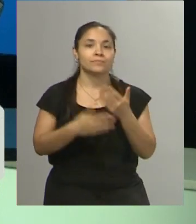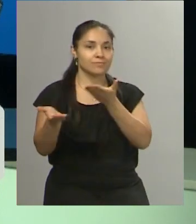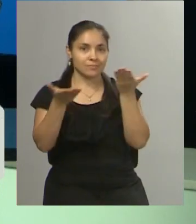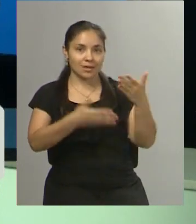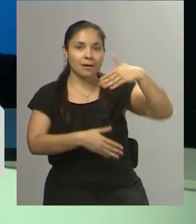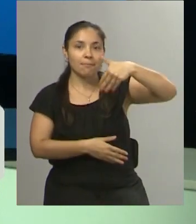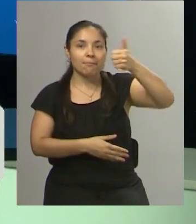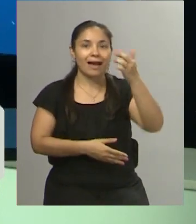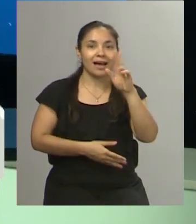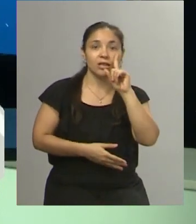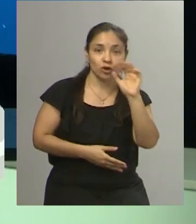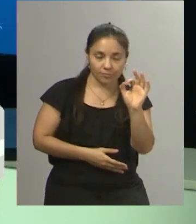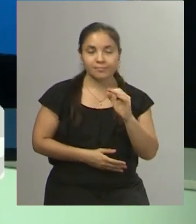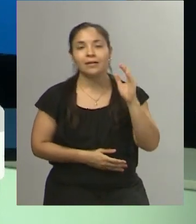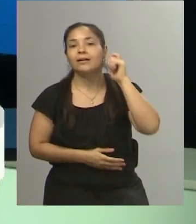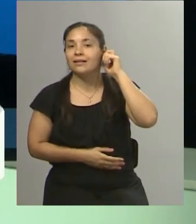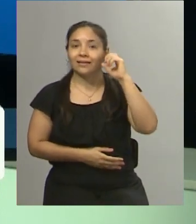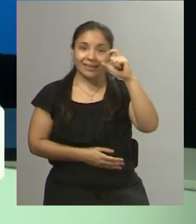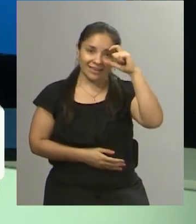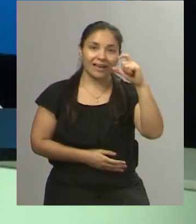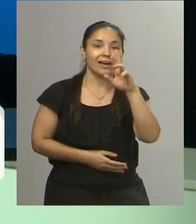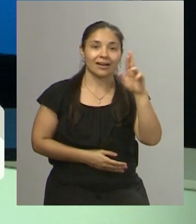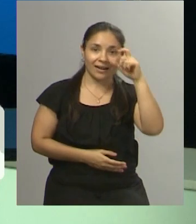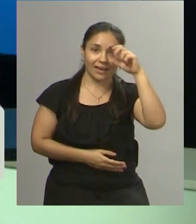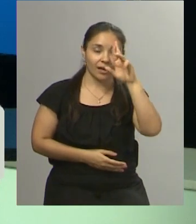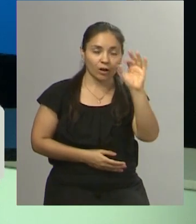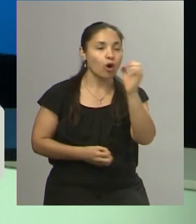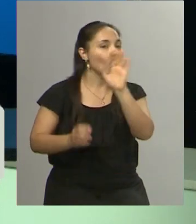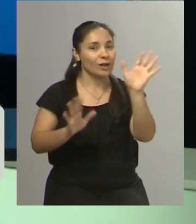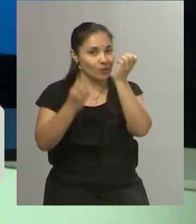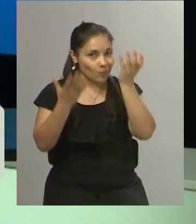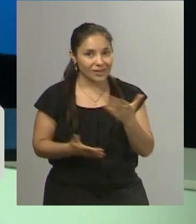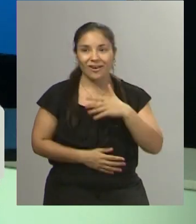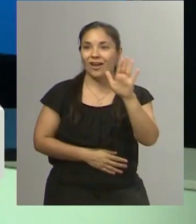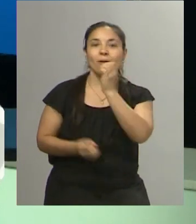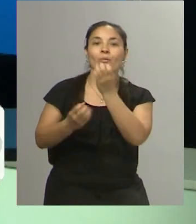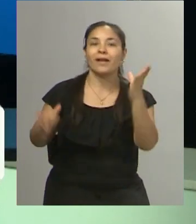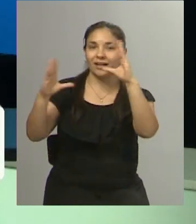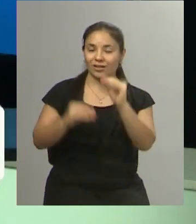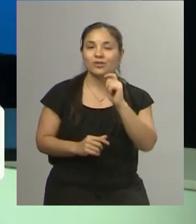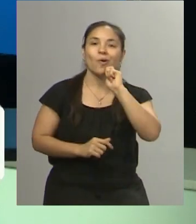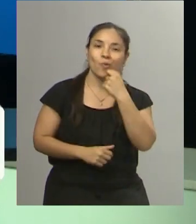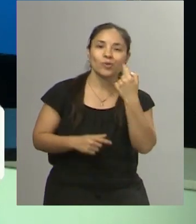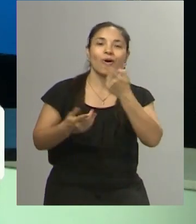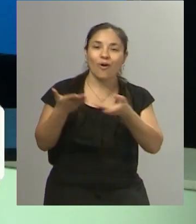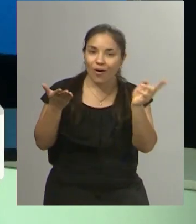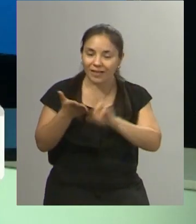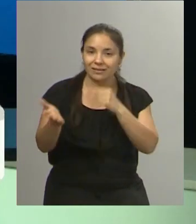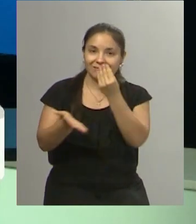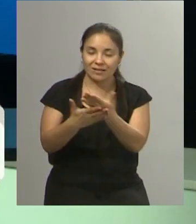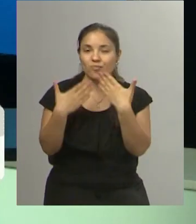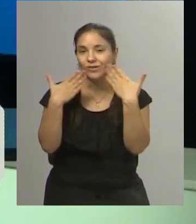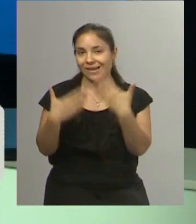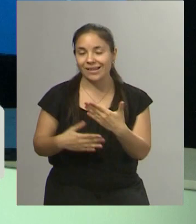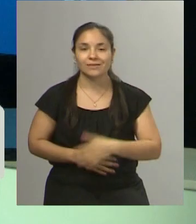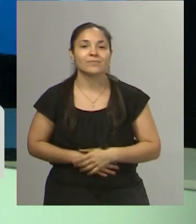con nosotros, a quien le vamos a dar las buenas noches. Mario, ¿cómo estás? Hola, buenas noches, Claudia, ¿cómo estás? Un placer volver a estar acá. Bueno, y ahora vamos a hablar de este